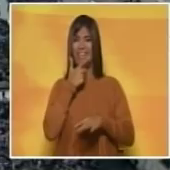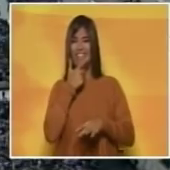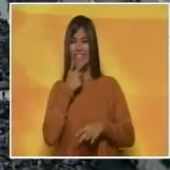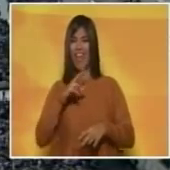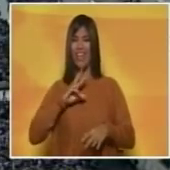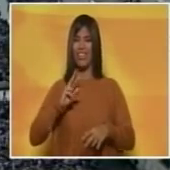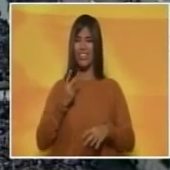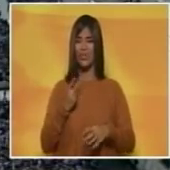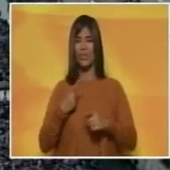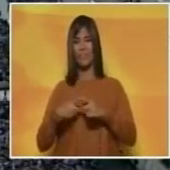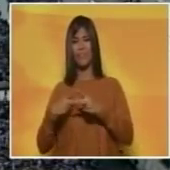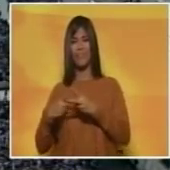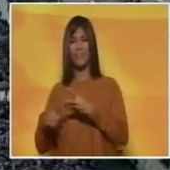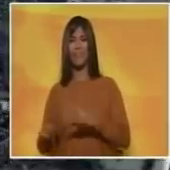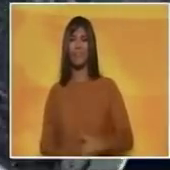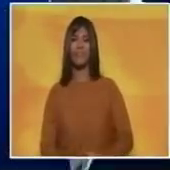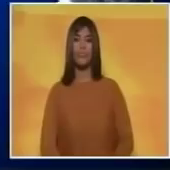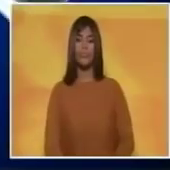LGBTI.